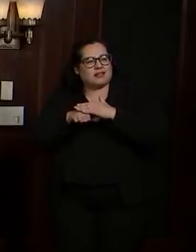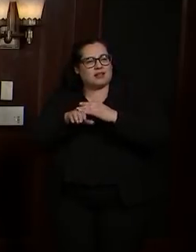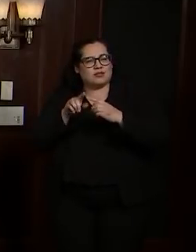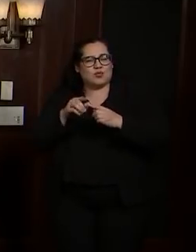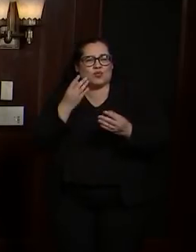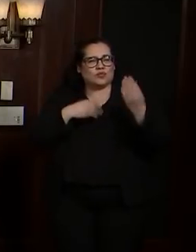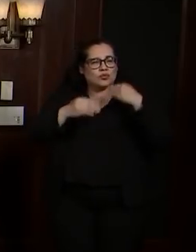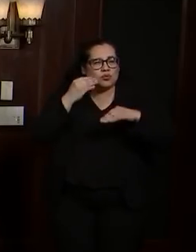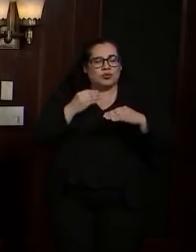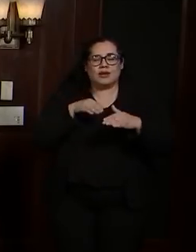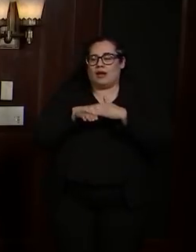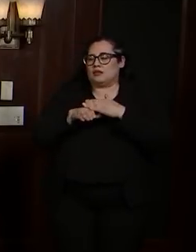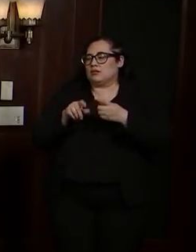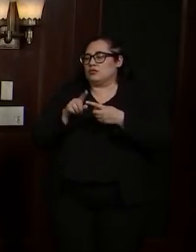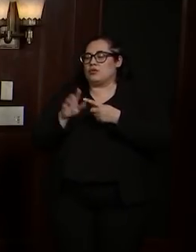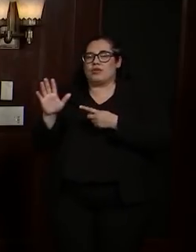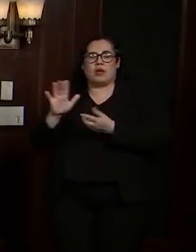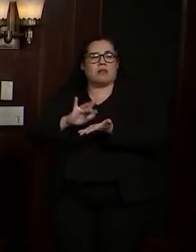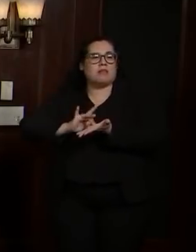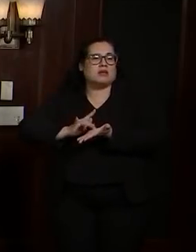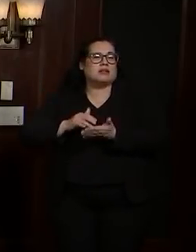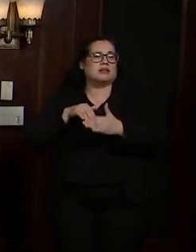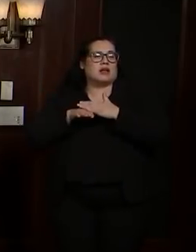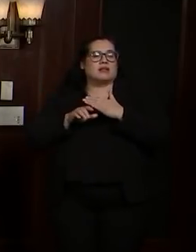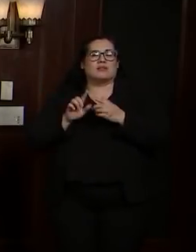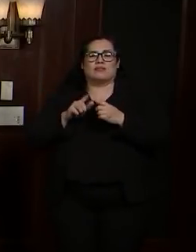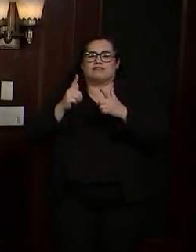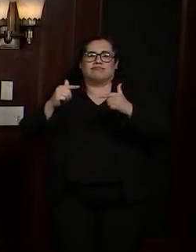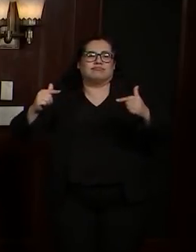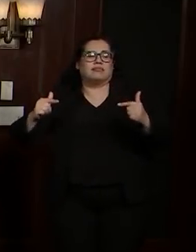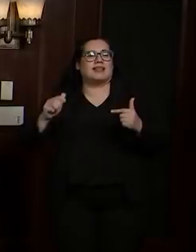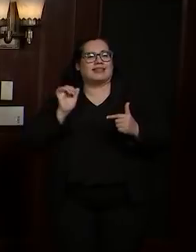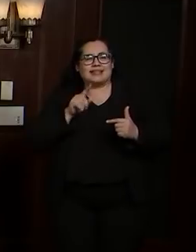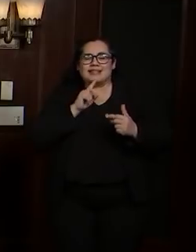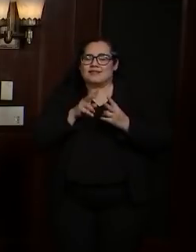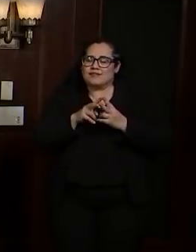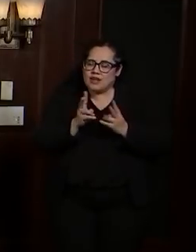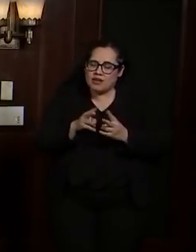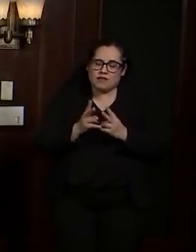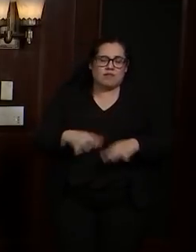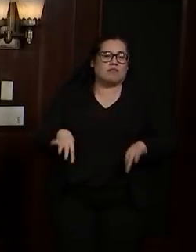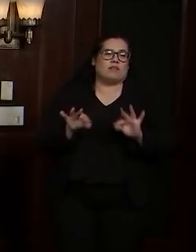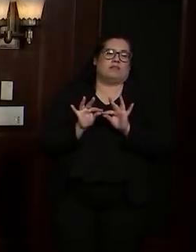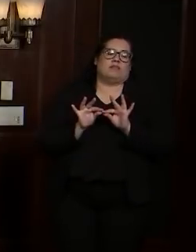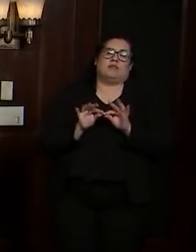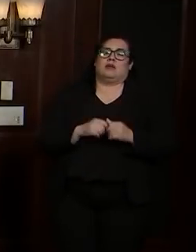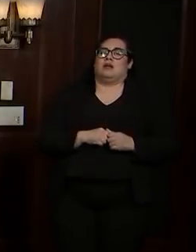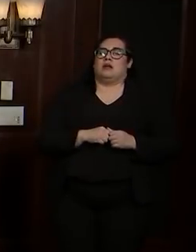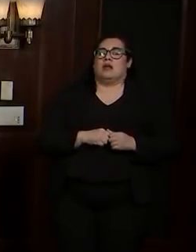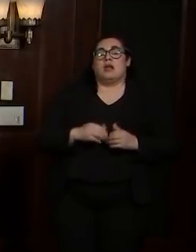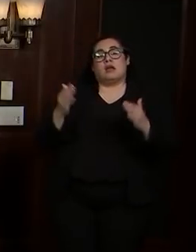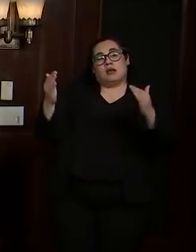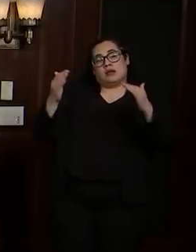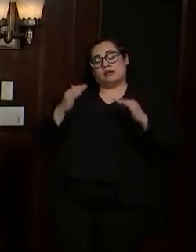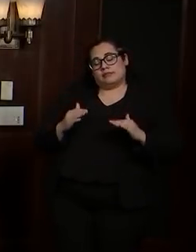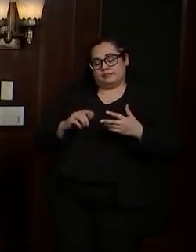la comida, acceso a sus medicinas, etc. Es muy, muy importante.